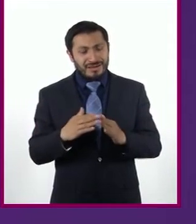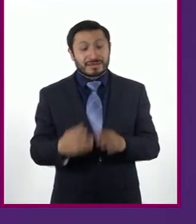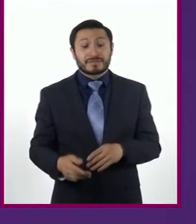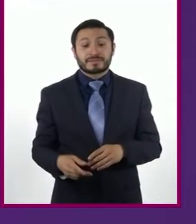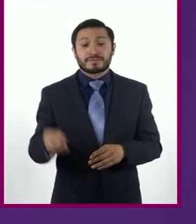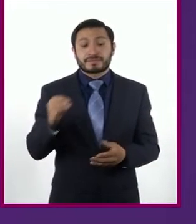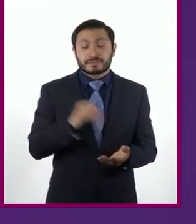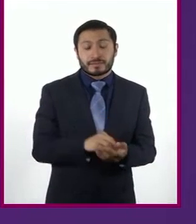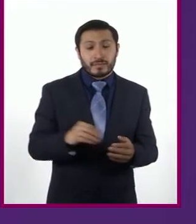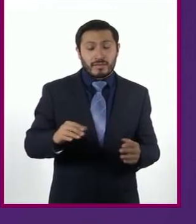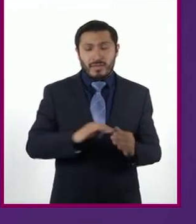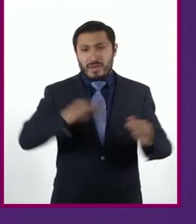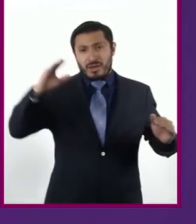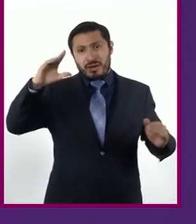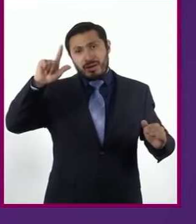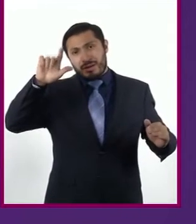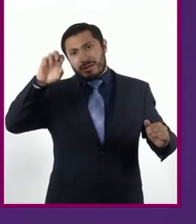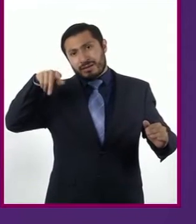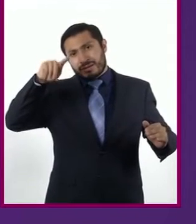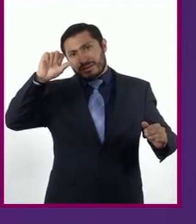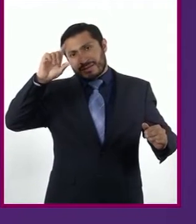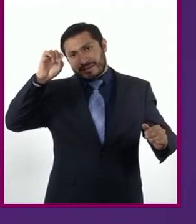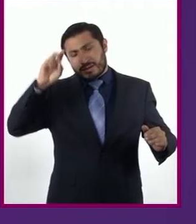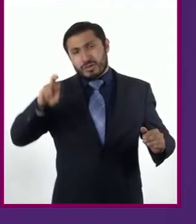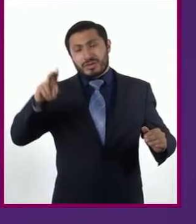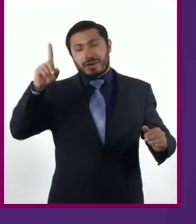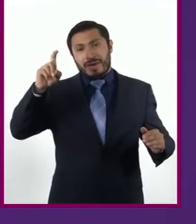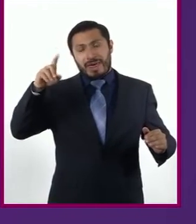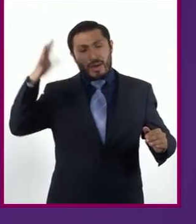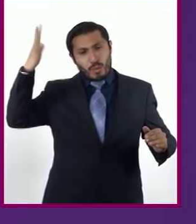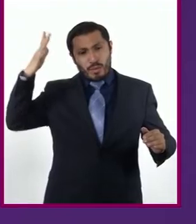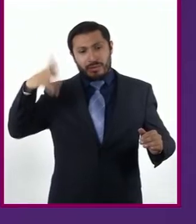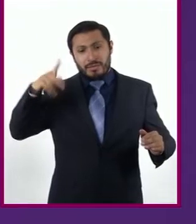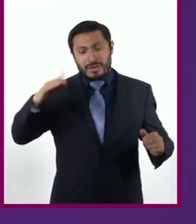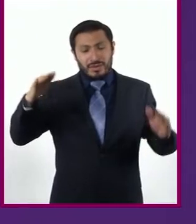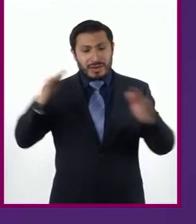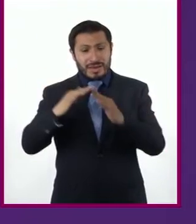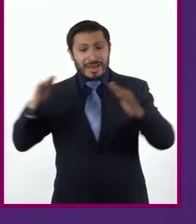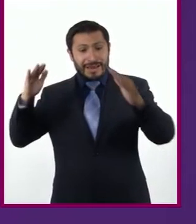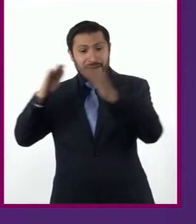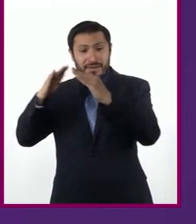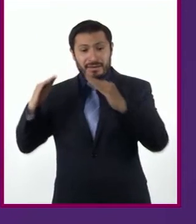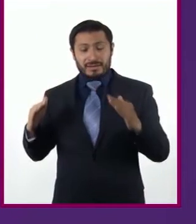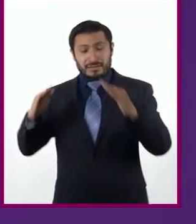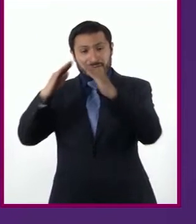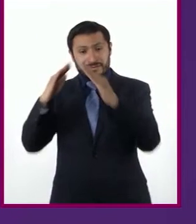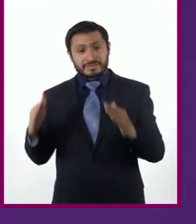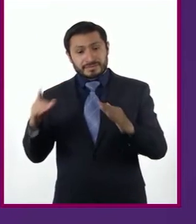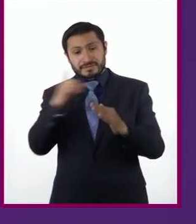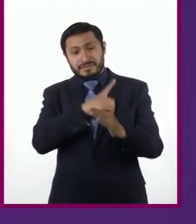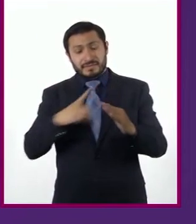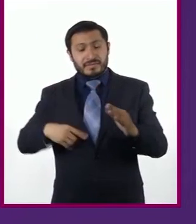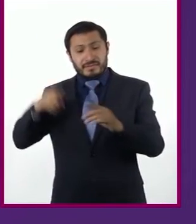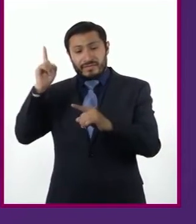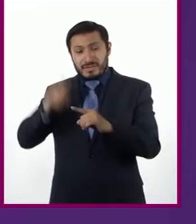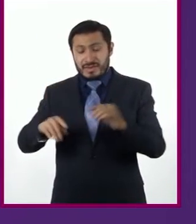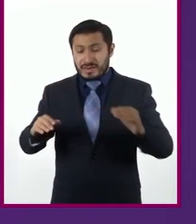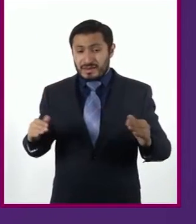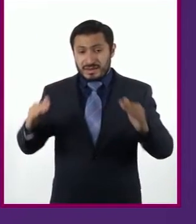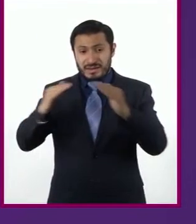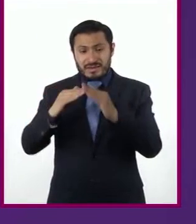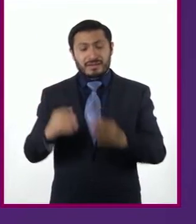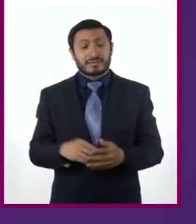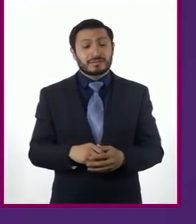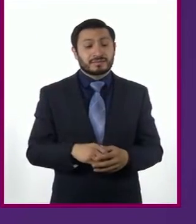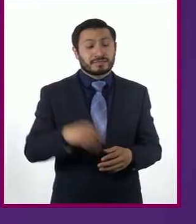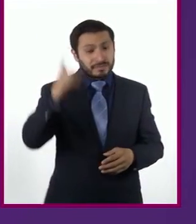un calentador de agua solar, pero como la casa tiene un techo de 2 aguas, se debe montar en otra estructura.